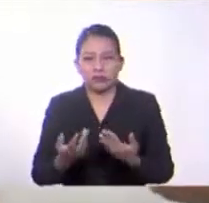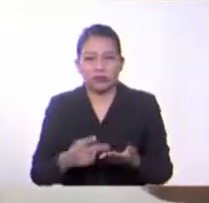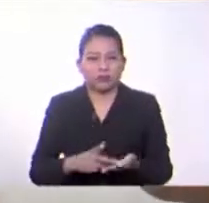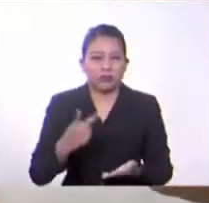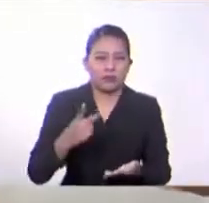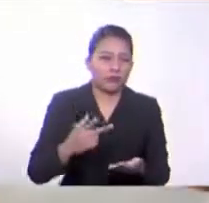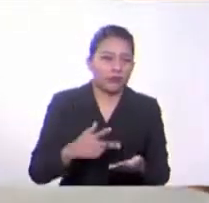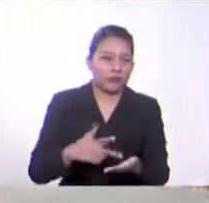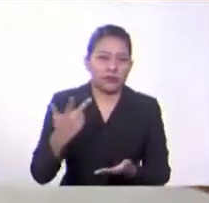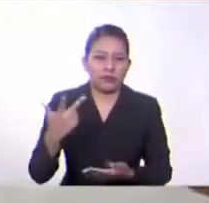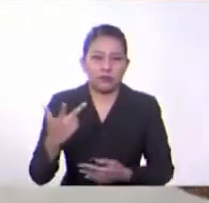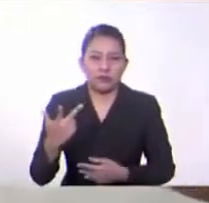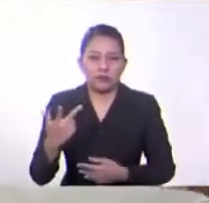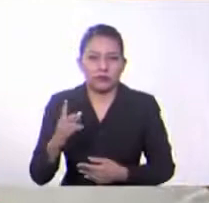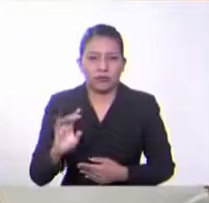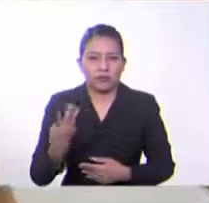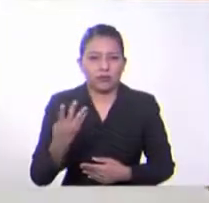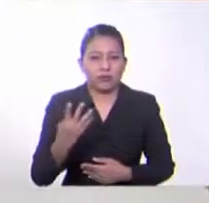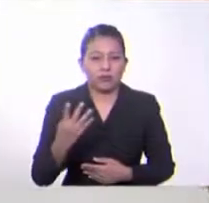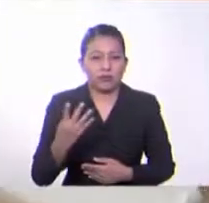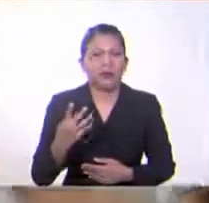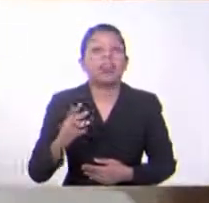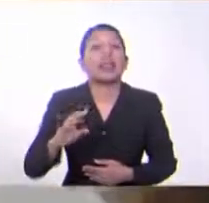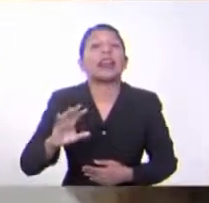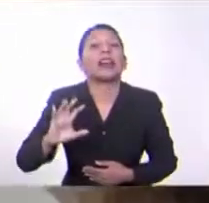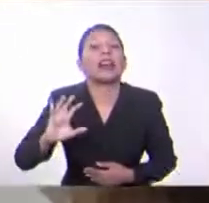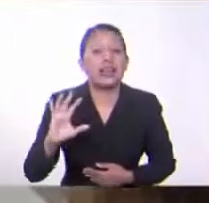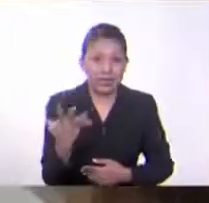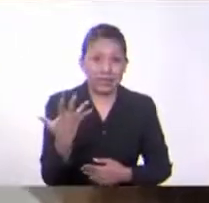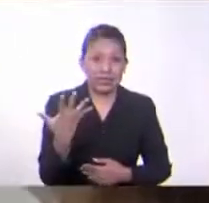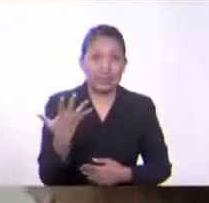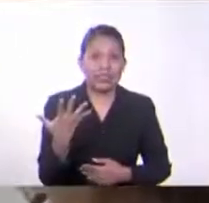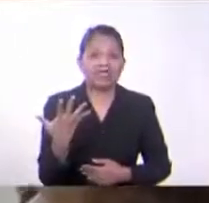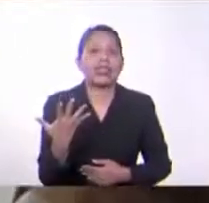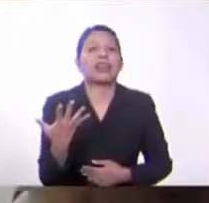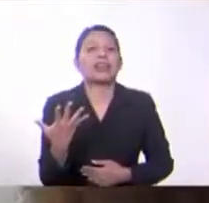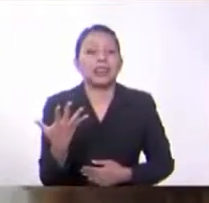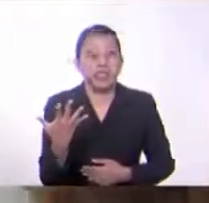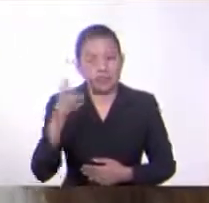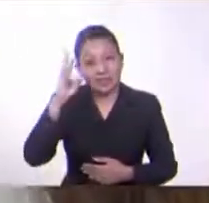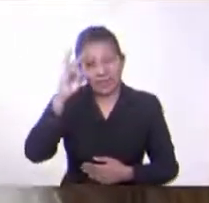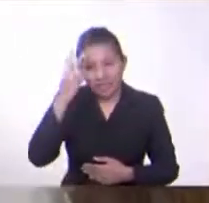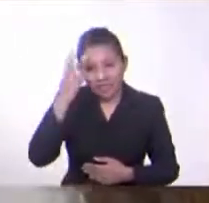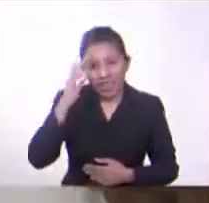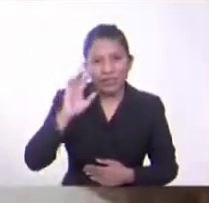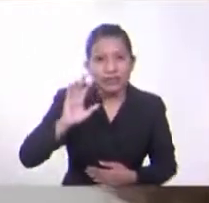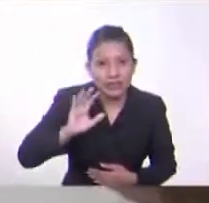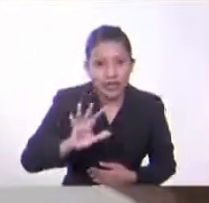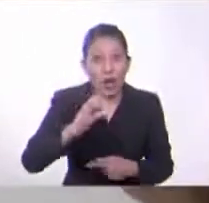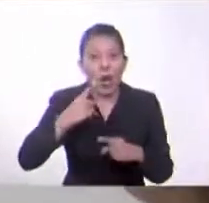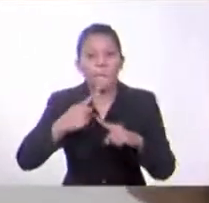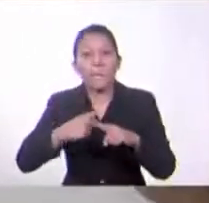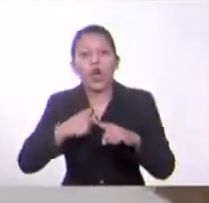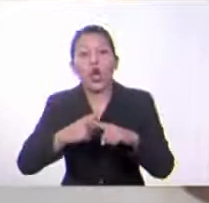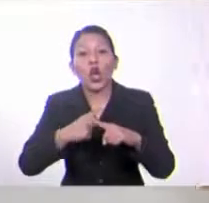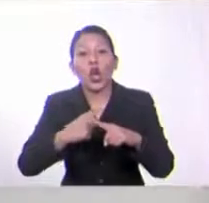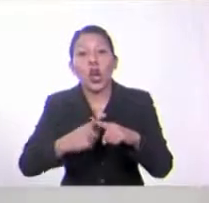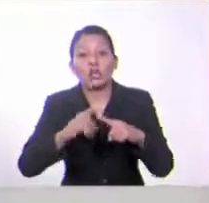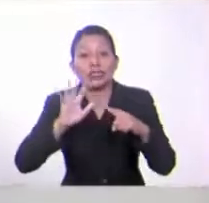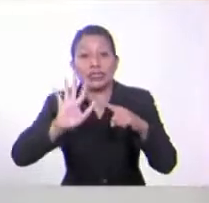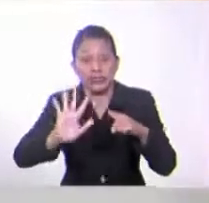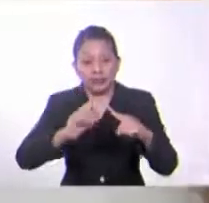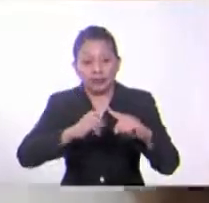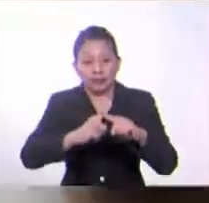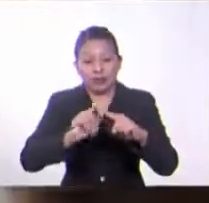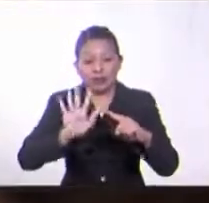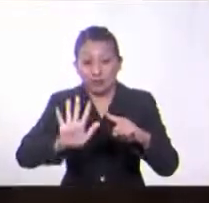triple, cuádruple, ah, de aquí para acá, voy a hacer uno más grande. Para llegar.